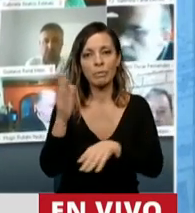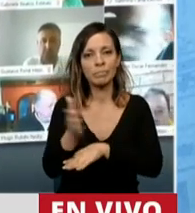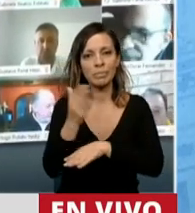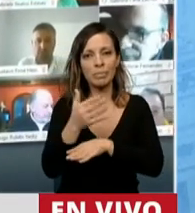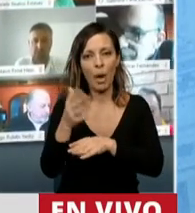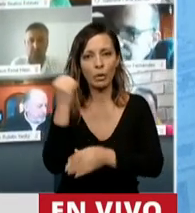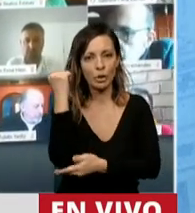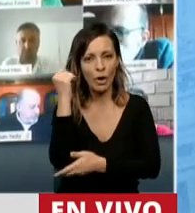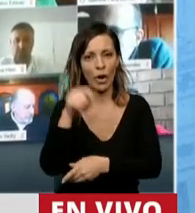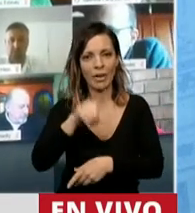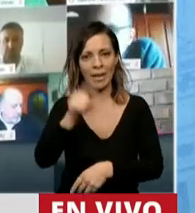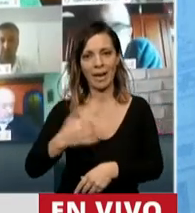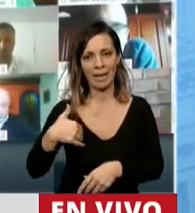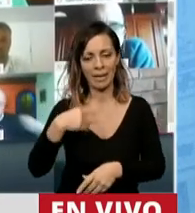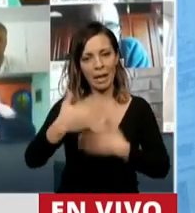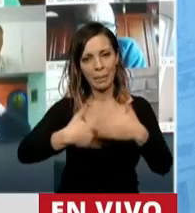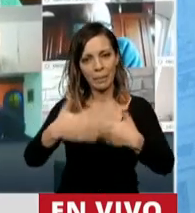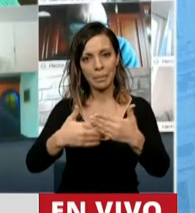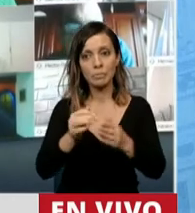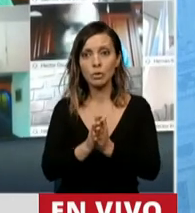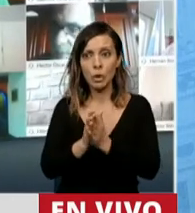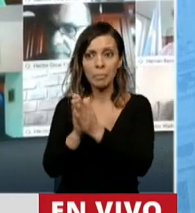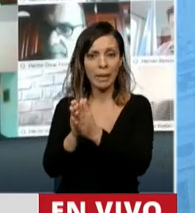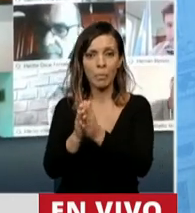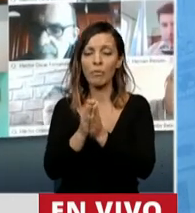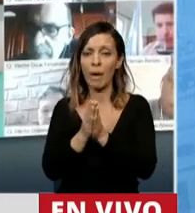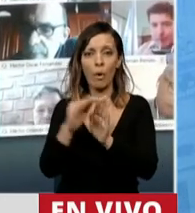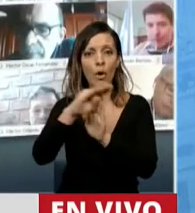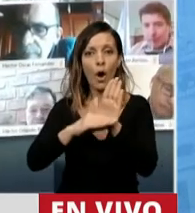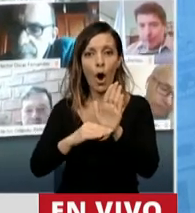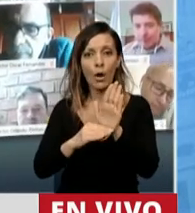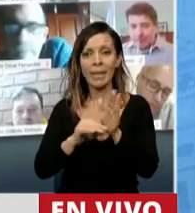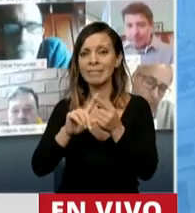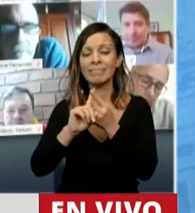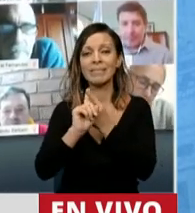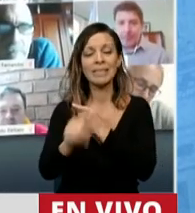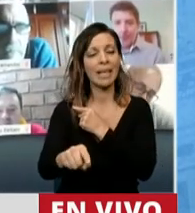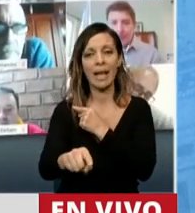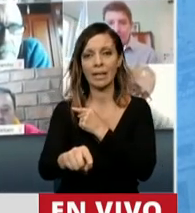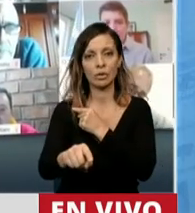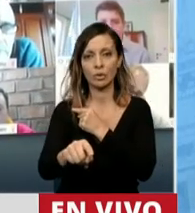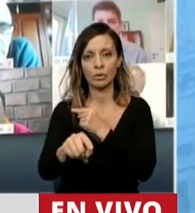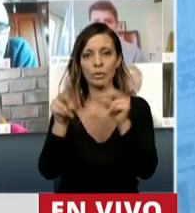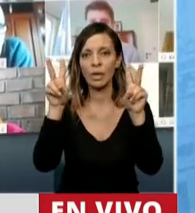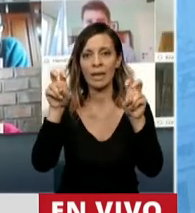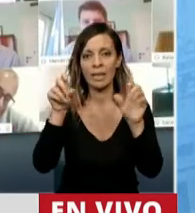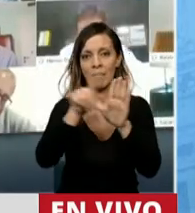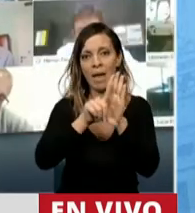marcha. Le hago una moción de orden y le solicito que pasemos inmediatamente al temario de la